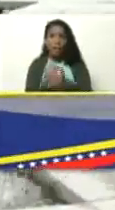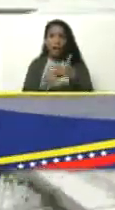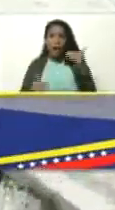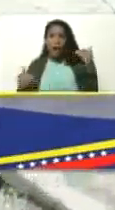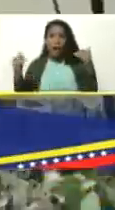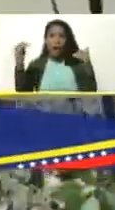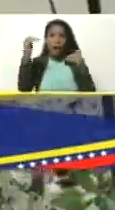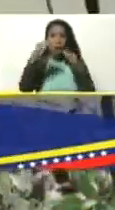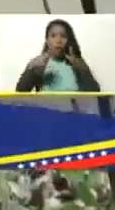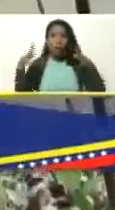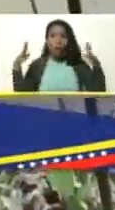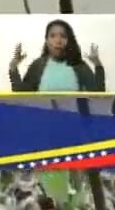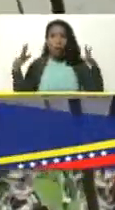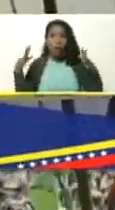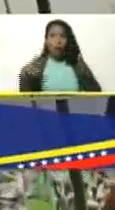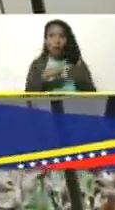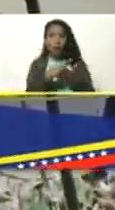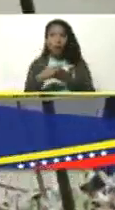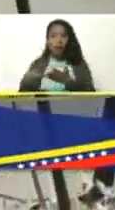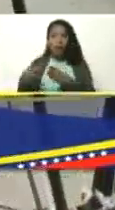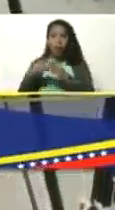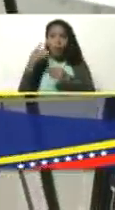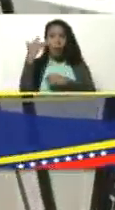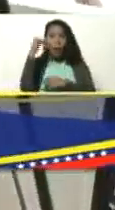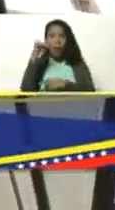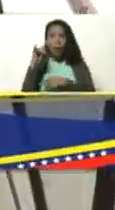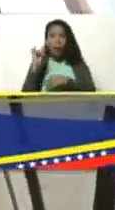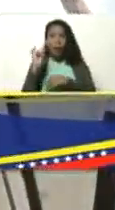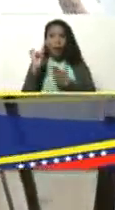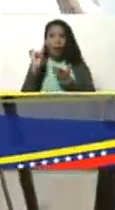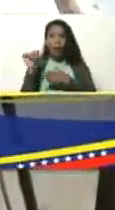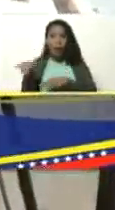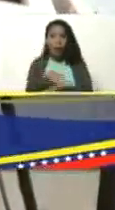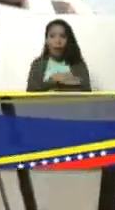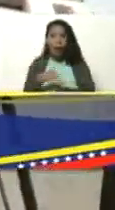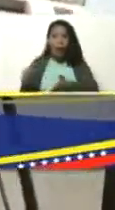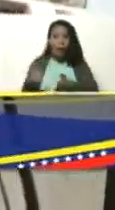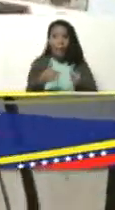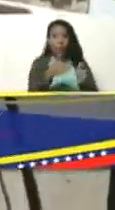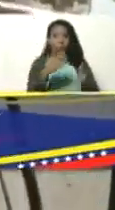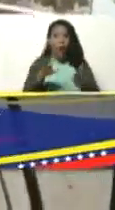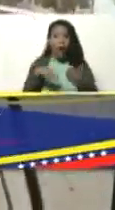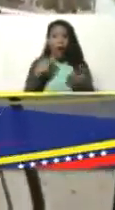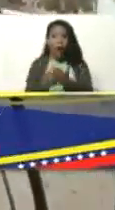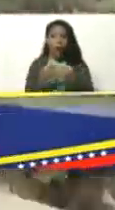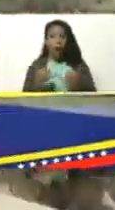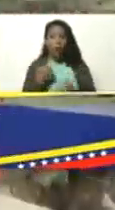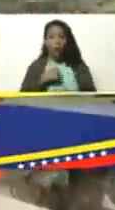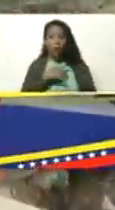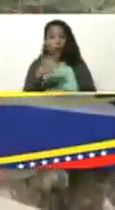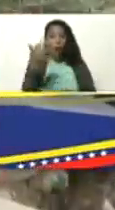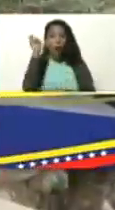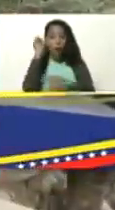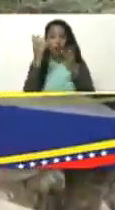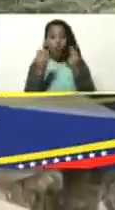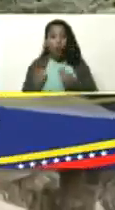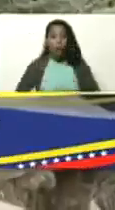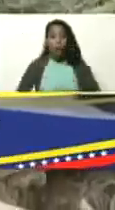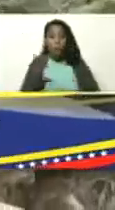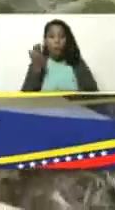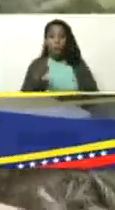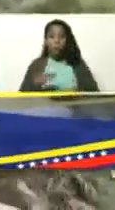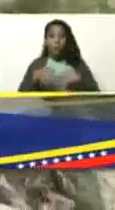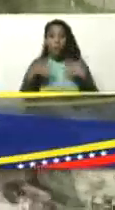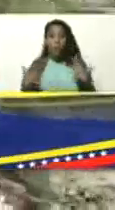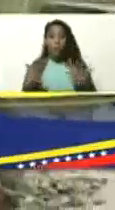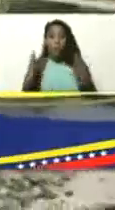dimensión, pues van arrasando todo lo que está a su paso. Hasta ahora nosotros tenemos un número importante